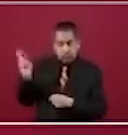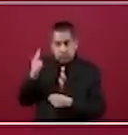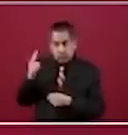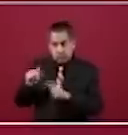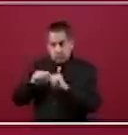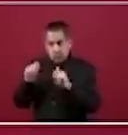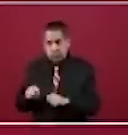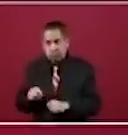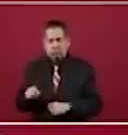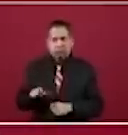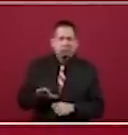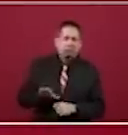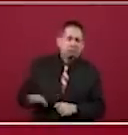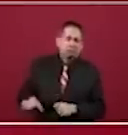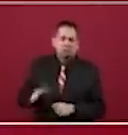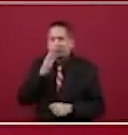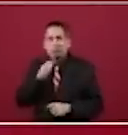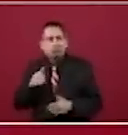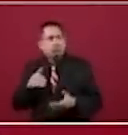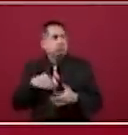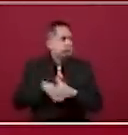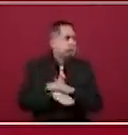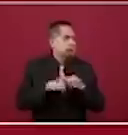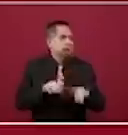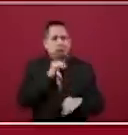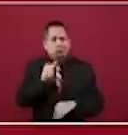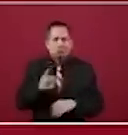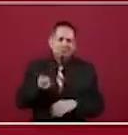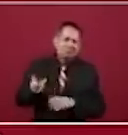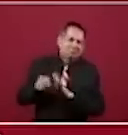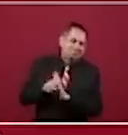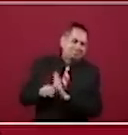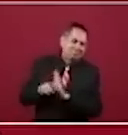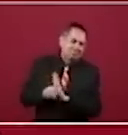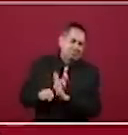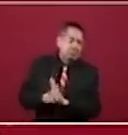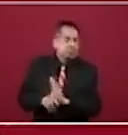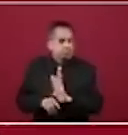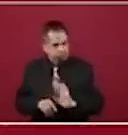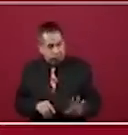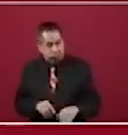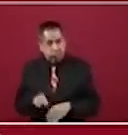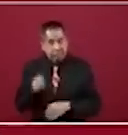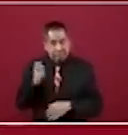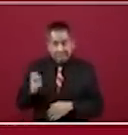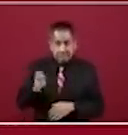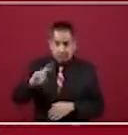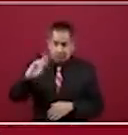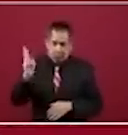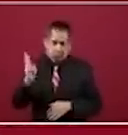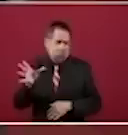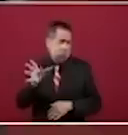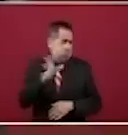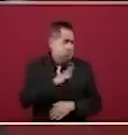la UNAM, no tenía posibilidades de trabajo, Aún con eso, es una gran